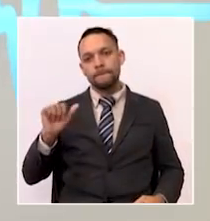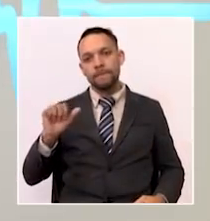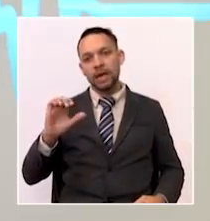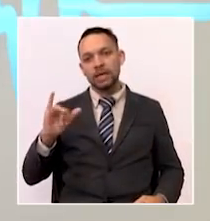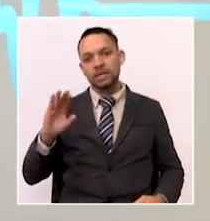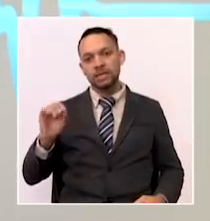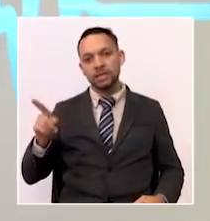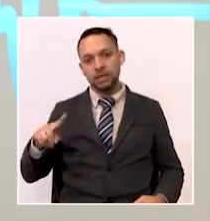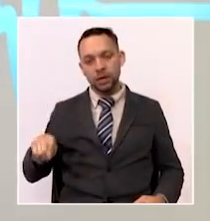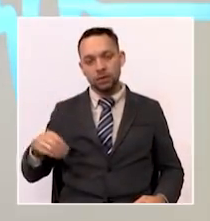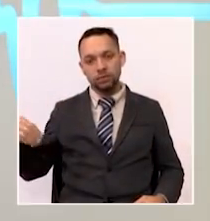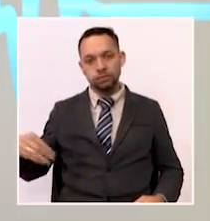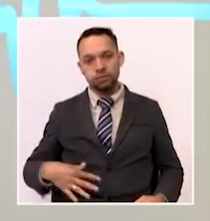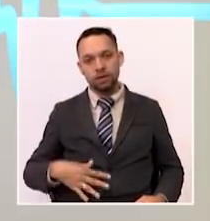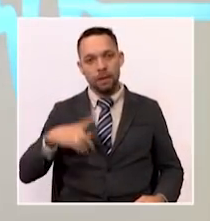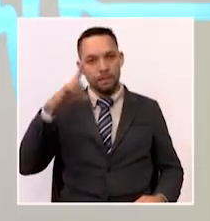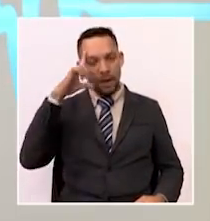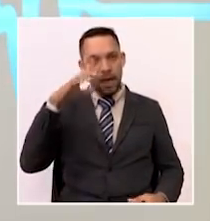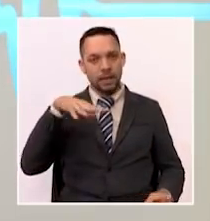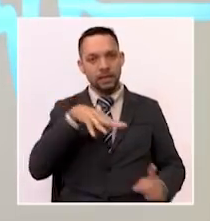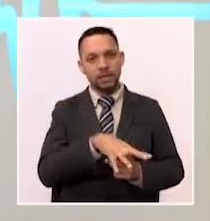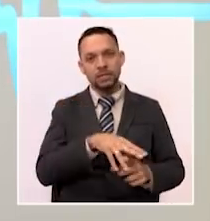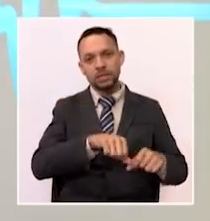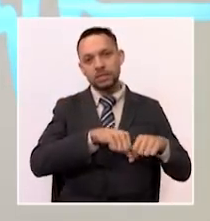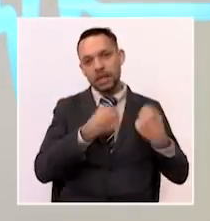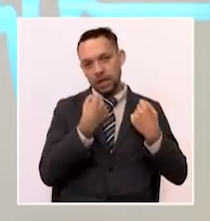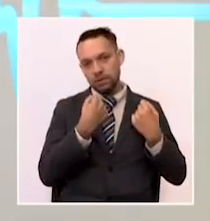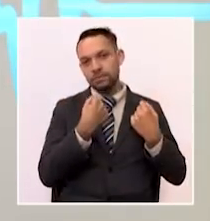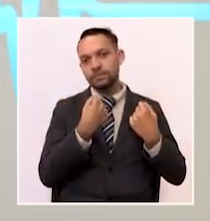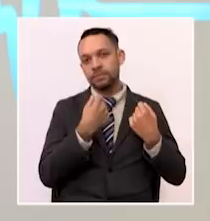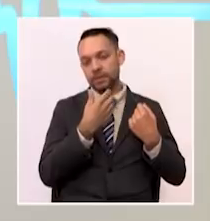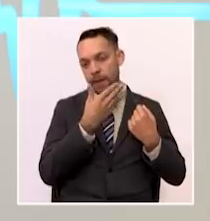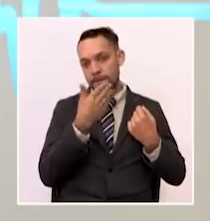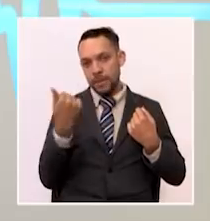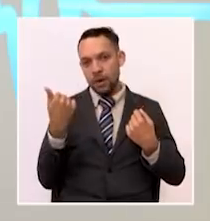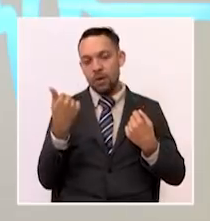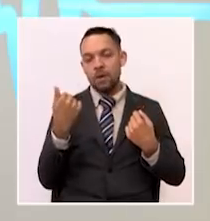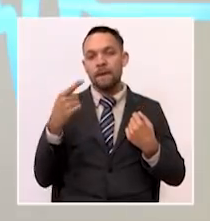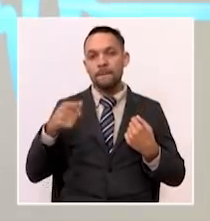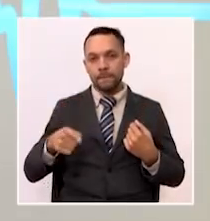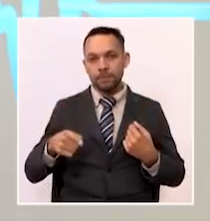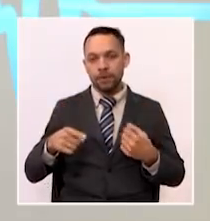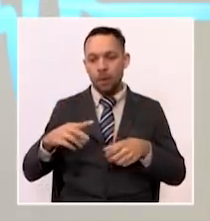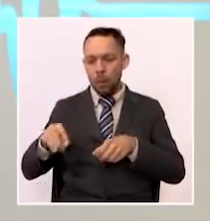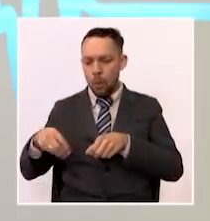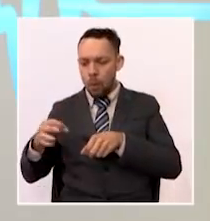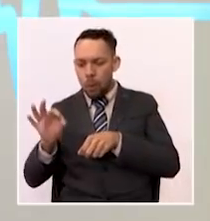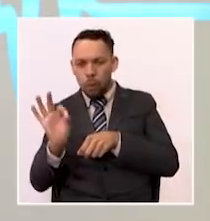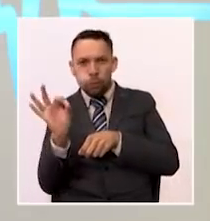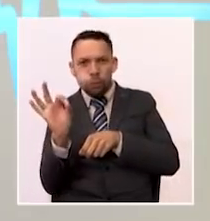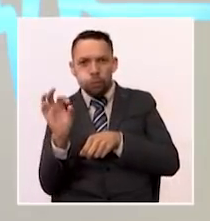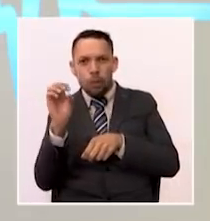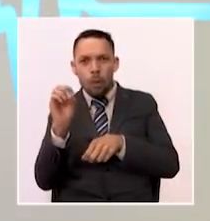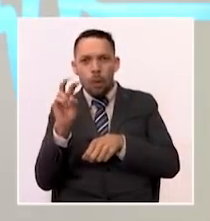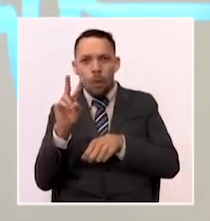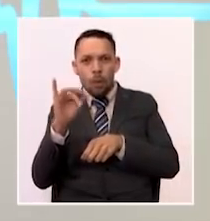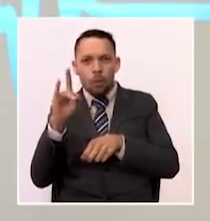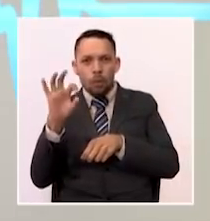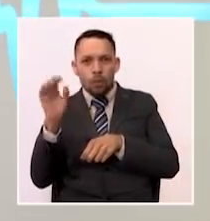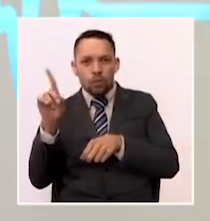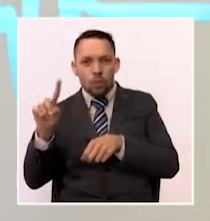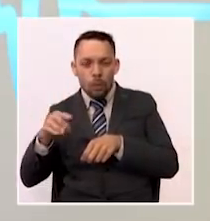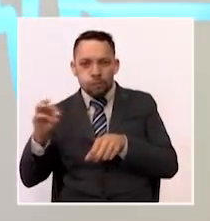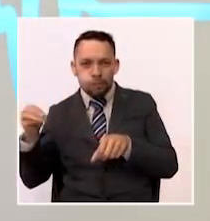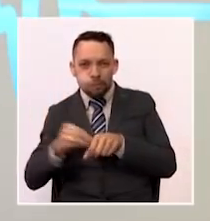a la vagina y pueden darse por vía oral o por vía vaginal, venden óvulos de lactobacilos, y son, usted está poniendo las defensas, esas